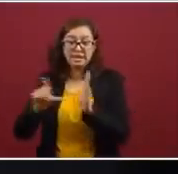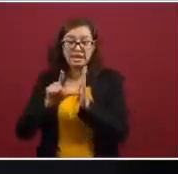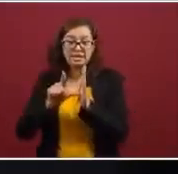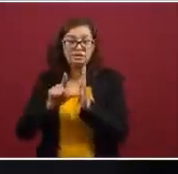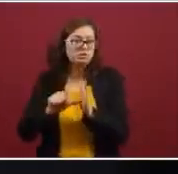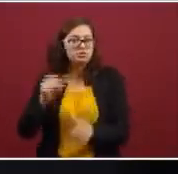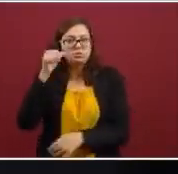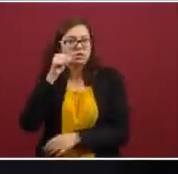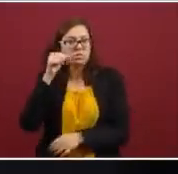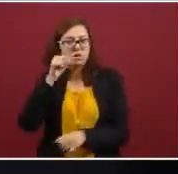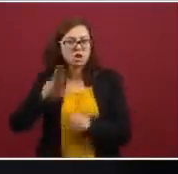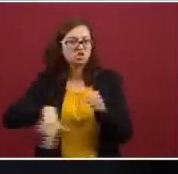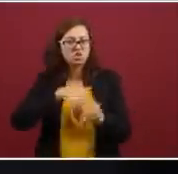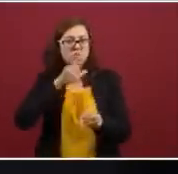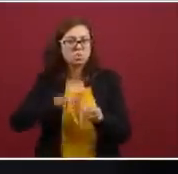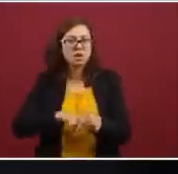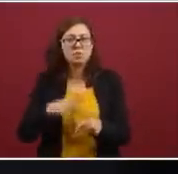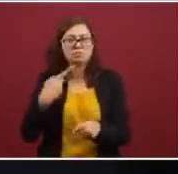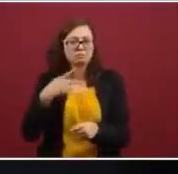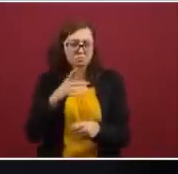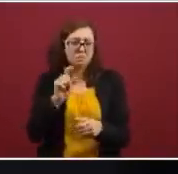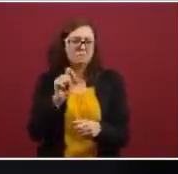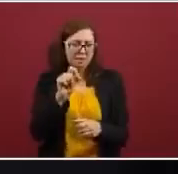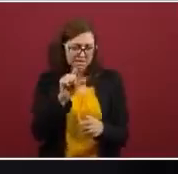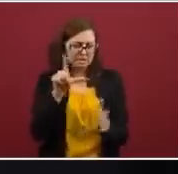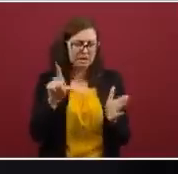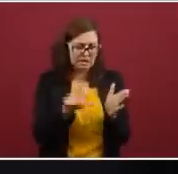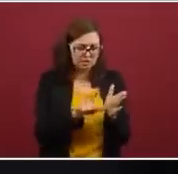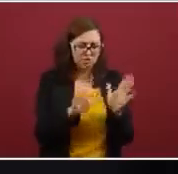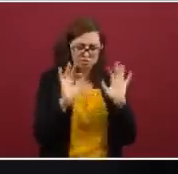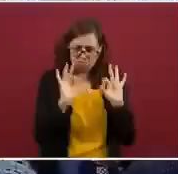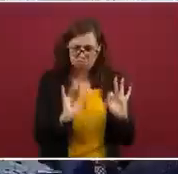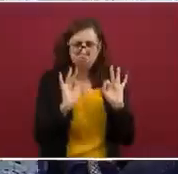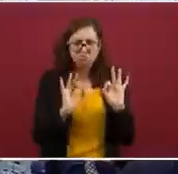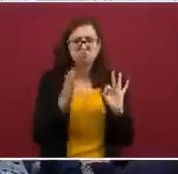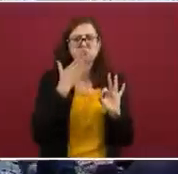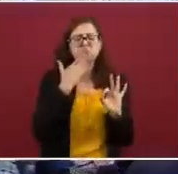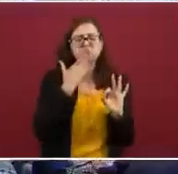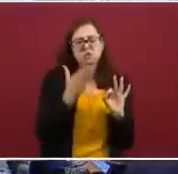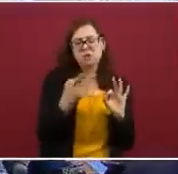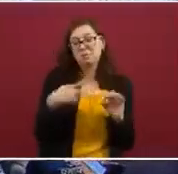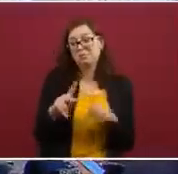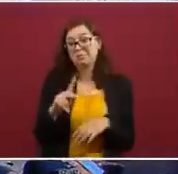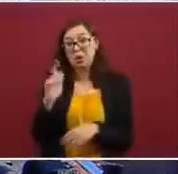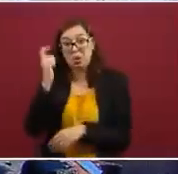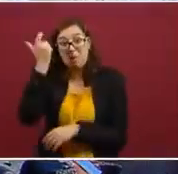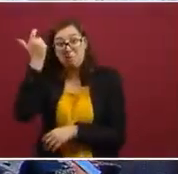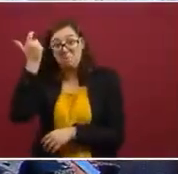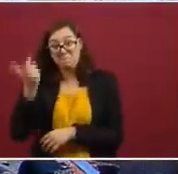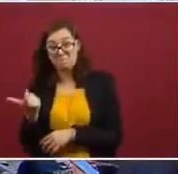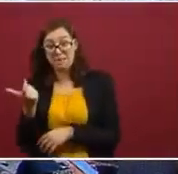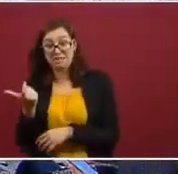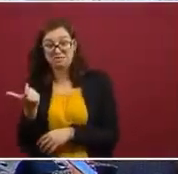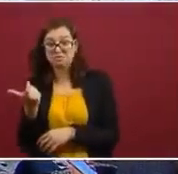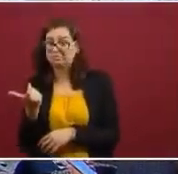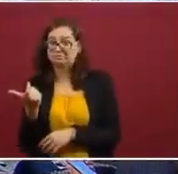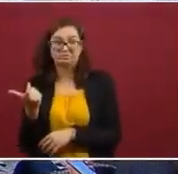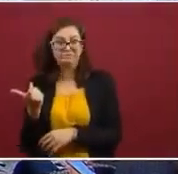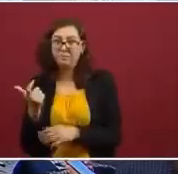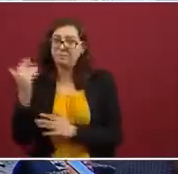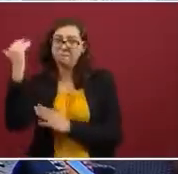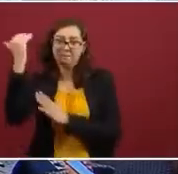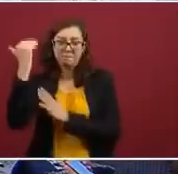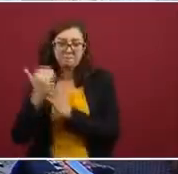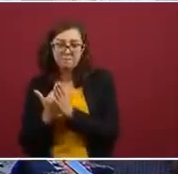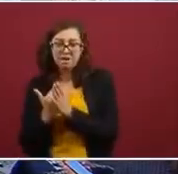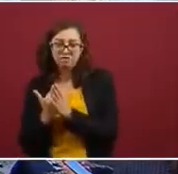siempre sale normal, pero si uno carga en pesos, sí, y es dicho por todo el mundo, que no es cierto que te dan menos